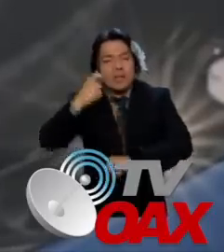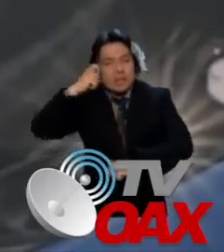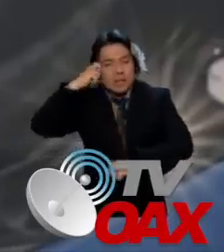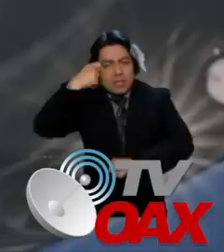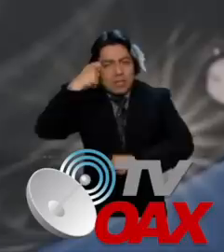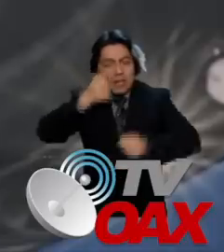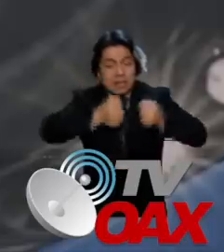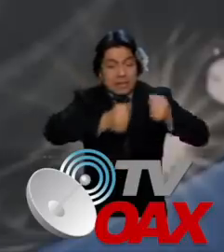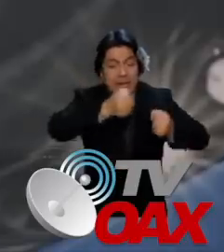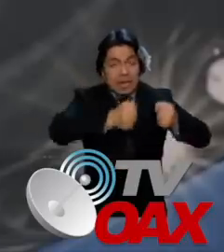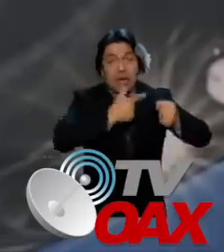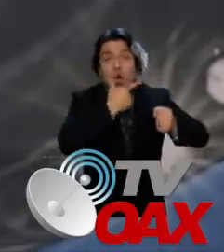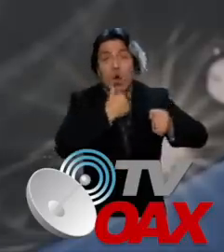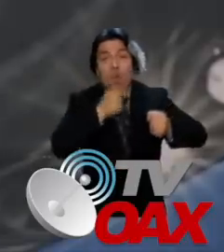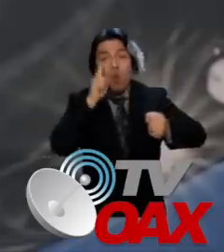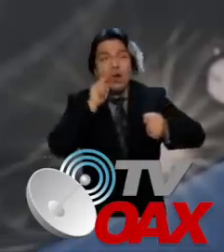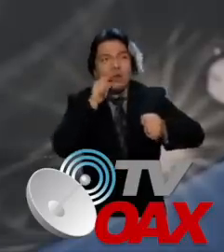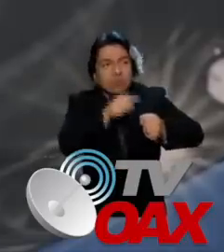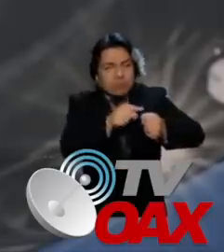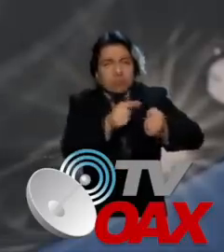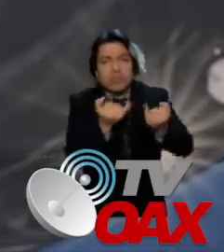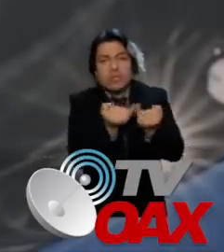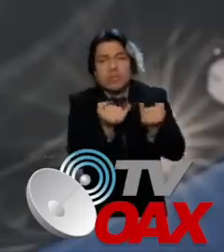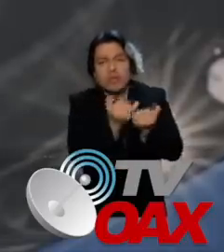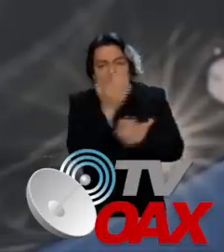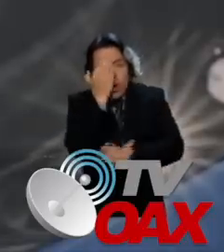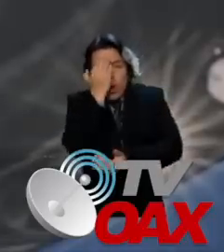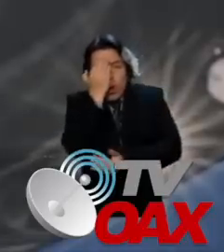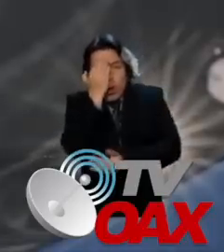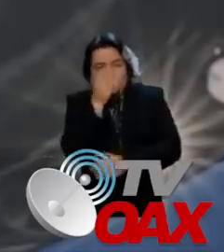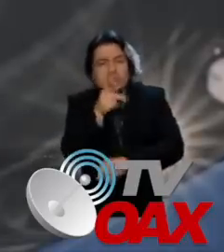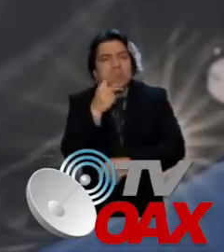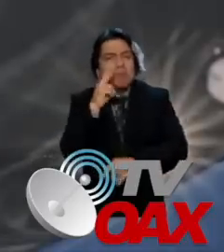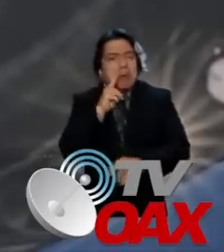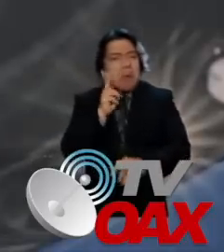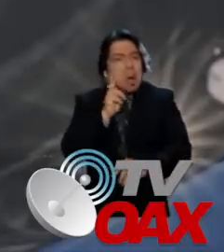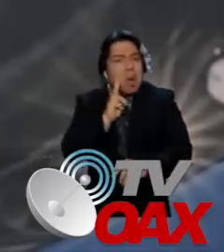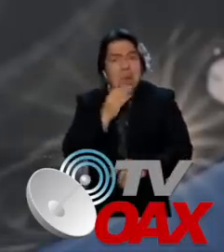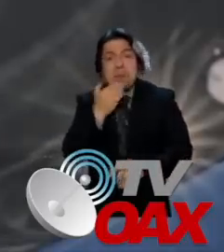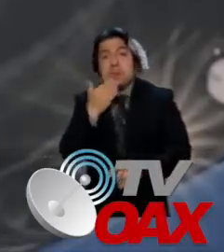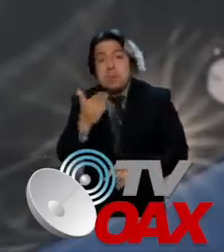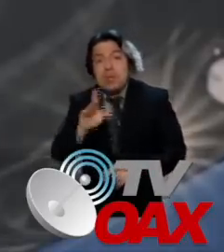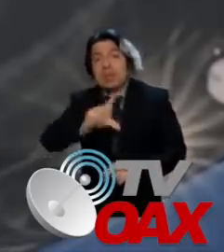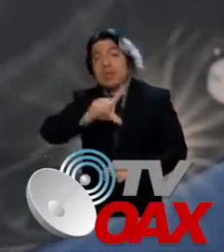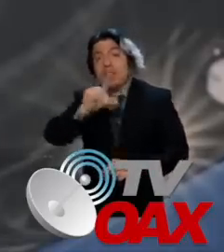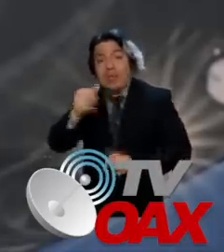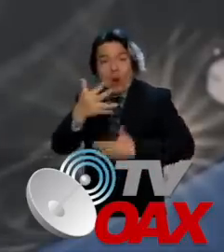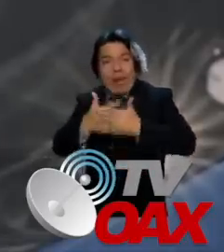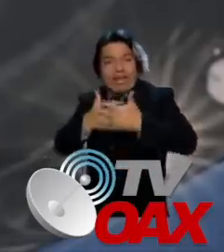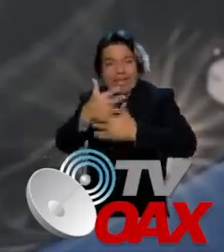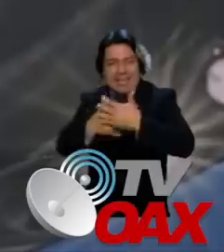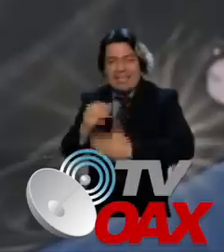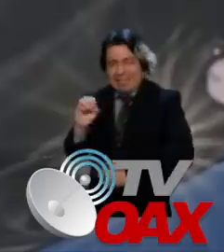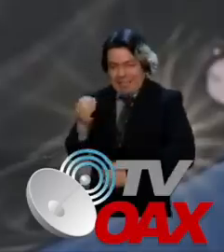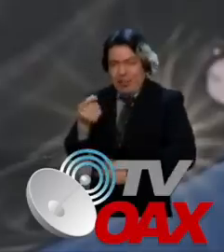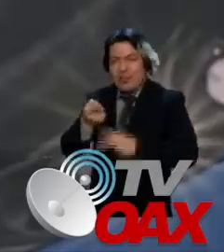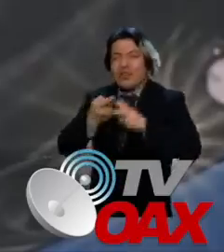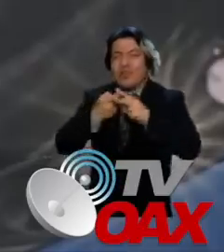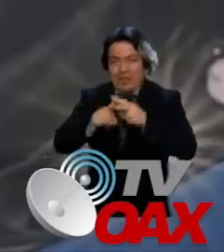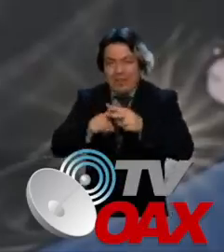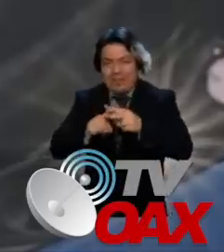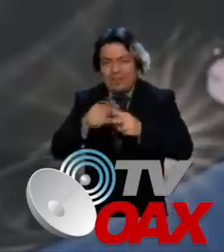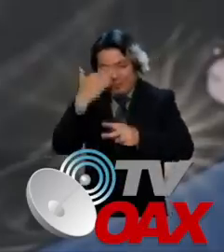operadores y conocer si el sistema opera adecuadamente para que cuando se ponga en marcha ya con su